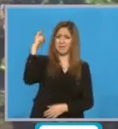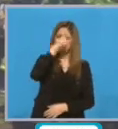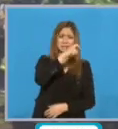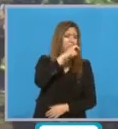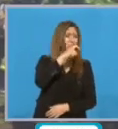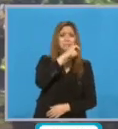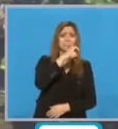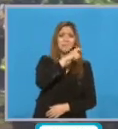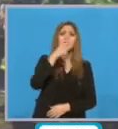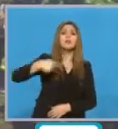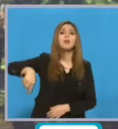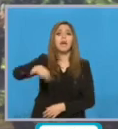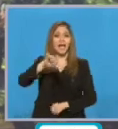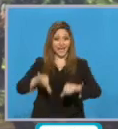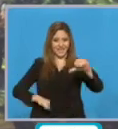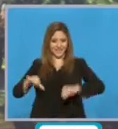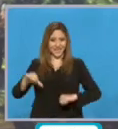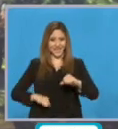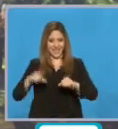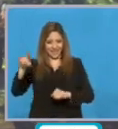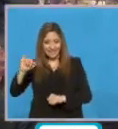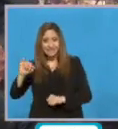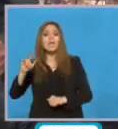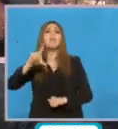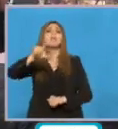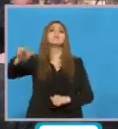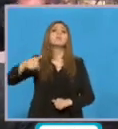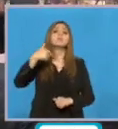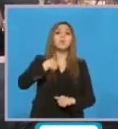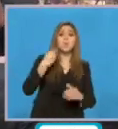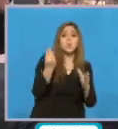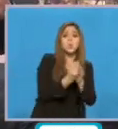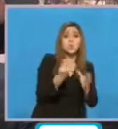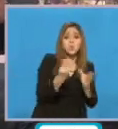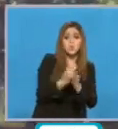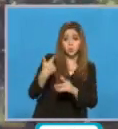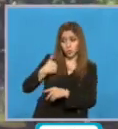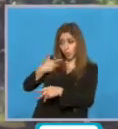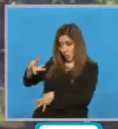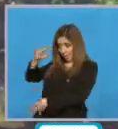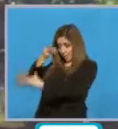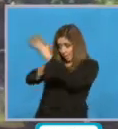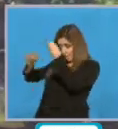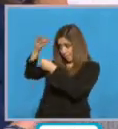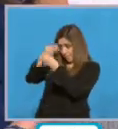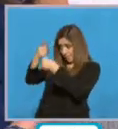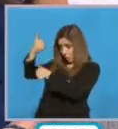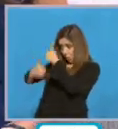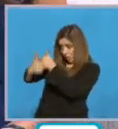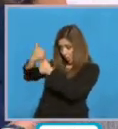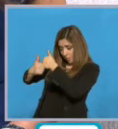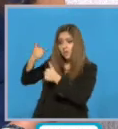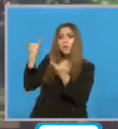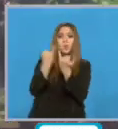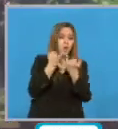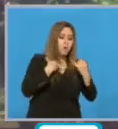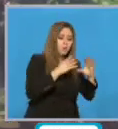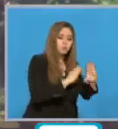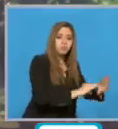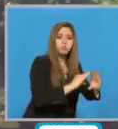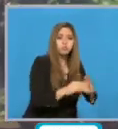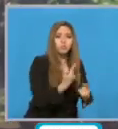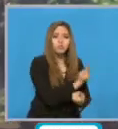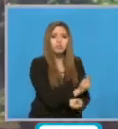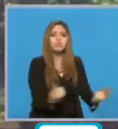de las actividades del grupo, es impartir cursos a los niños para pasar todo esto que hemos aprendido con las competencias, para que se inicien en